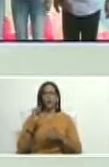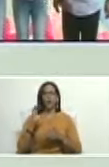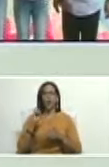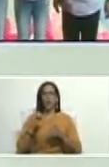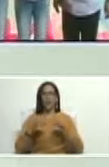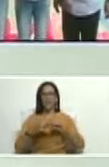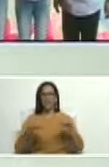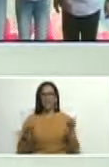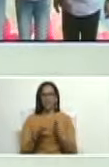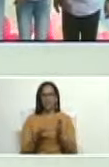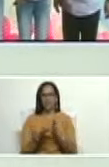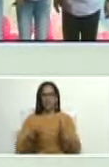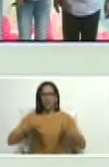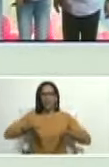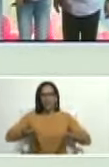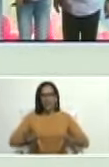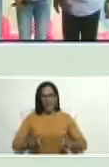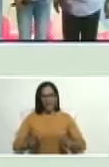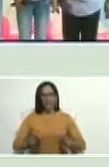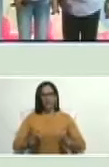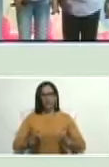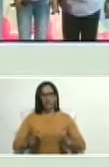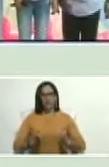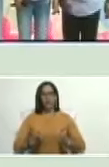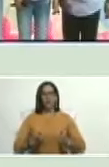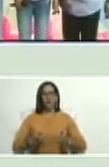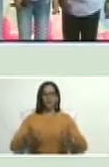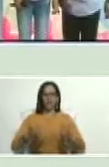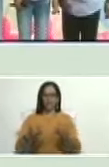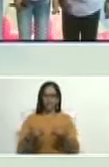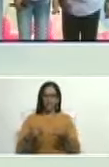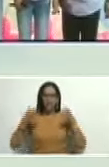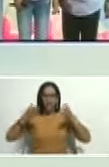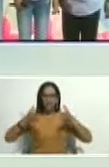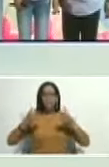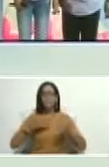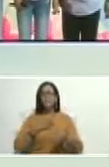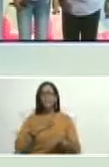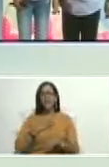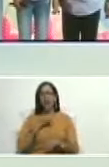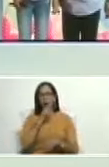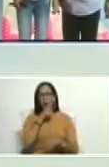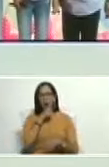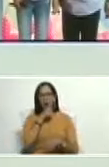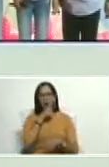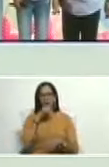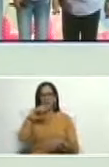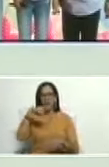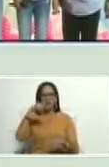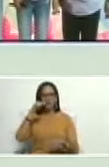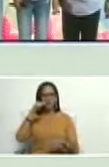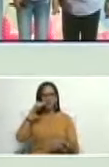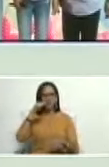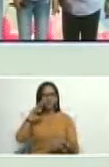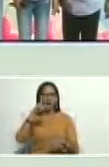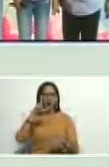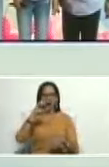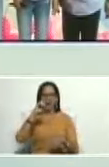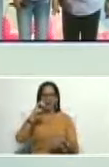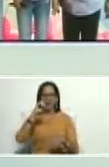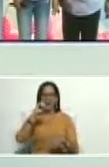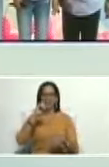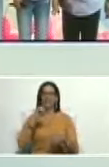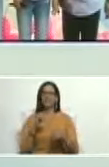nació y se crió mi abuelo Pablo Antonio Moros Rodríguez,